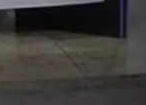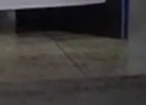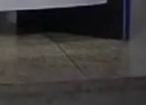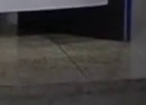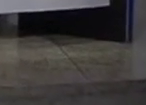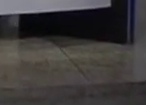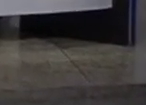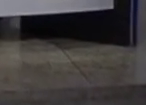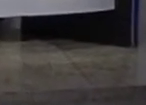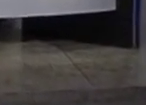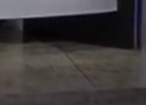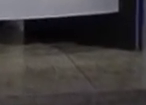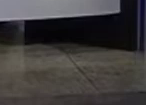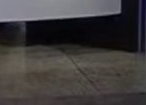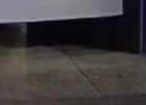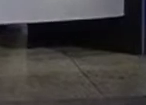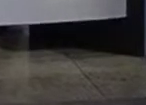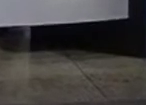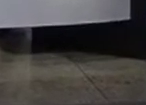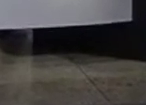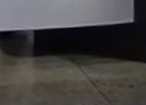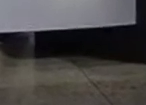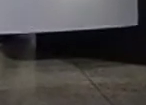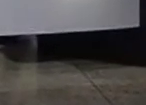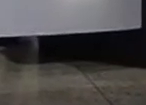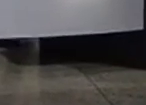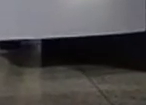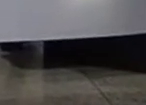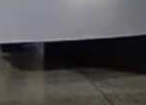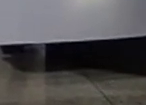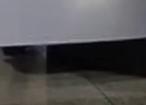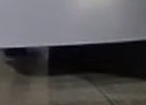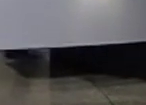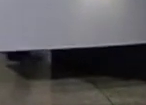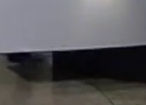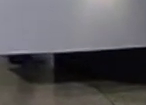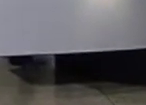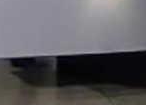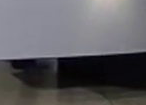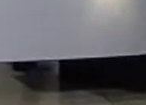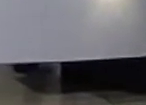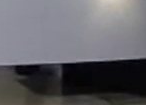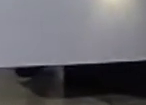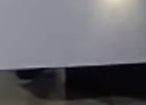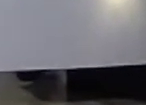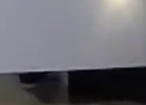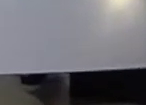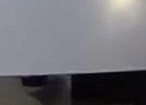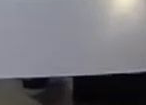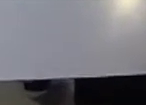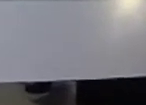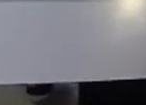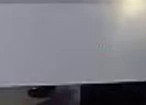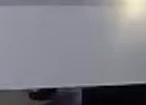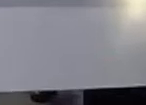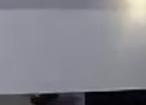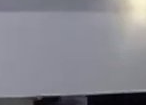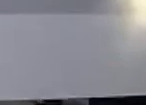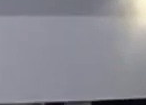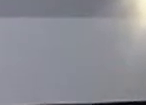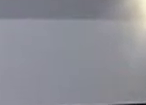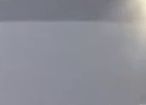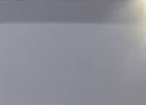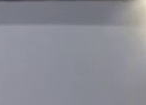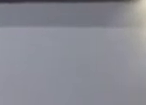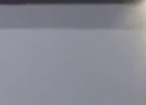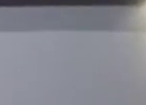nosotros estamos estudiando durante esta semana las apariciones